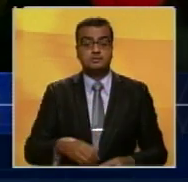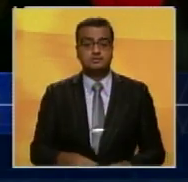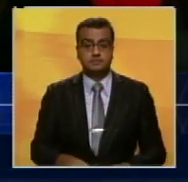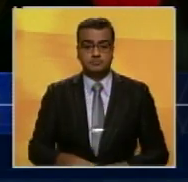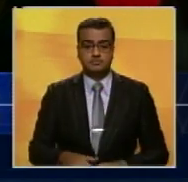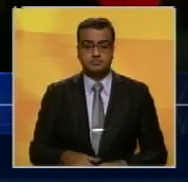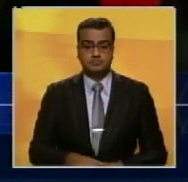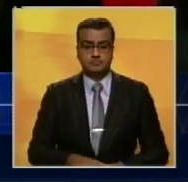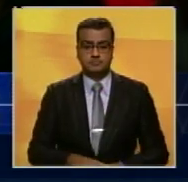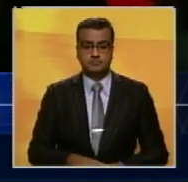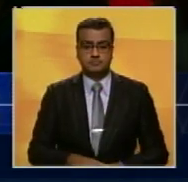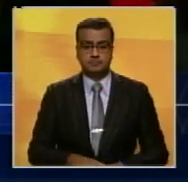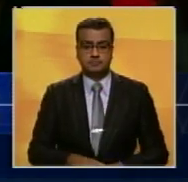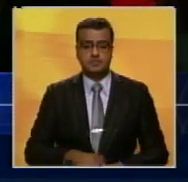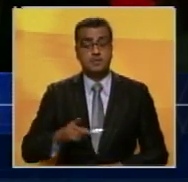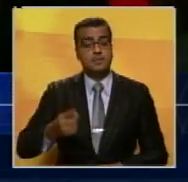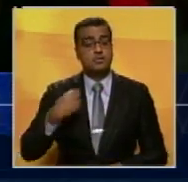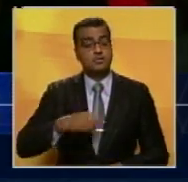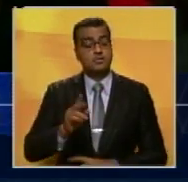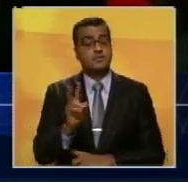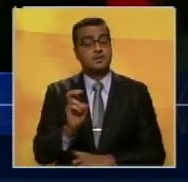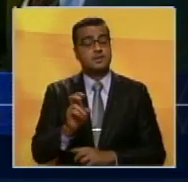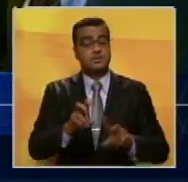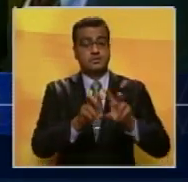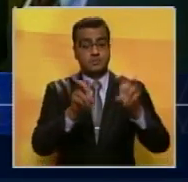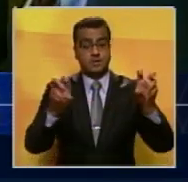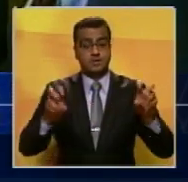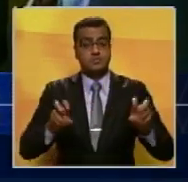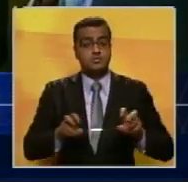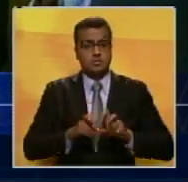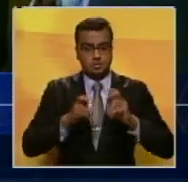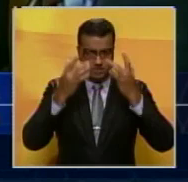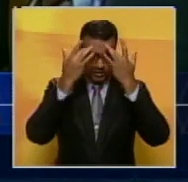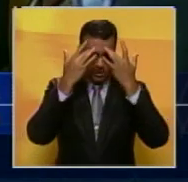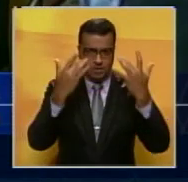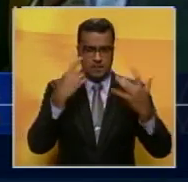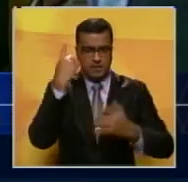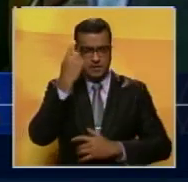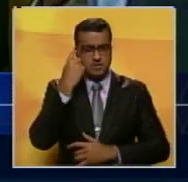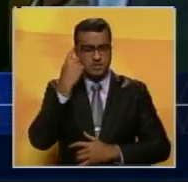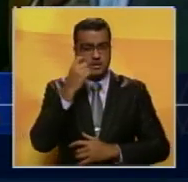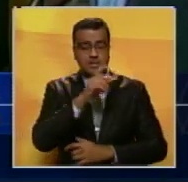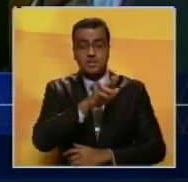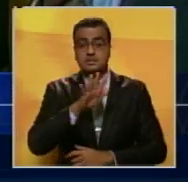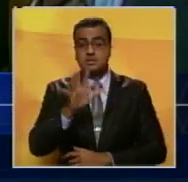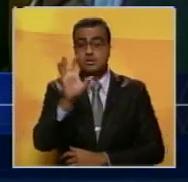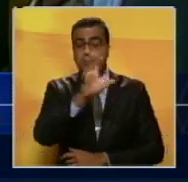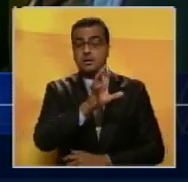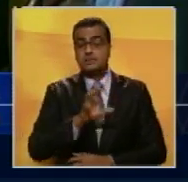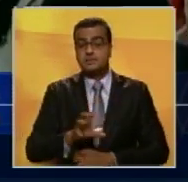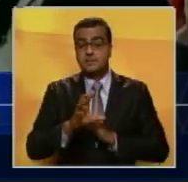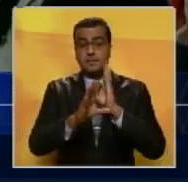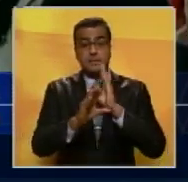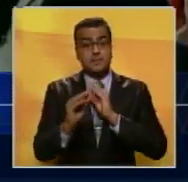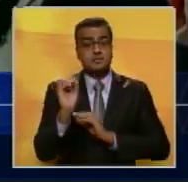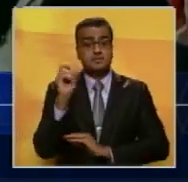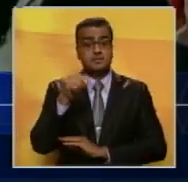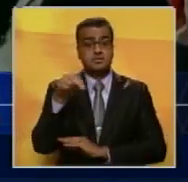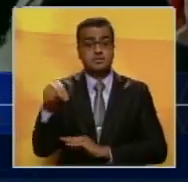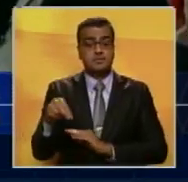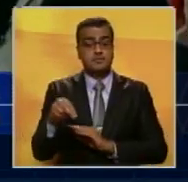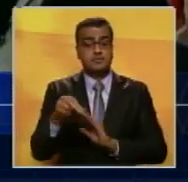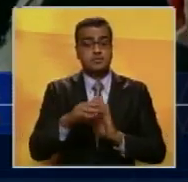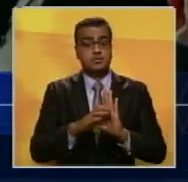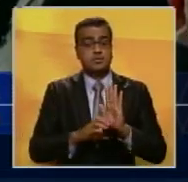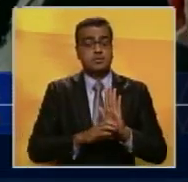primer mandatario nacional sostuvo este viernes una reunión con intelectuales y pensadores de 35 países para discutir la Asamblea Nacional